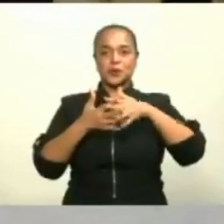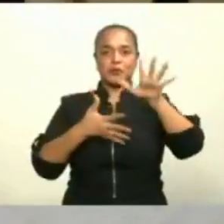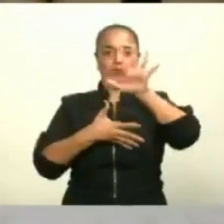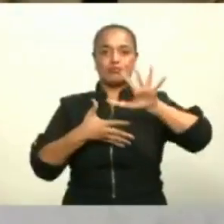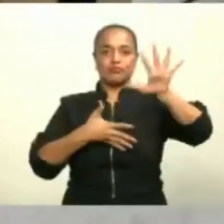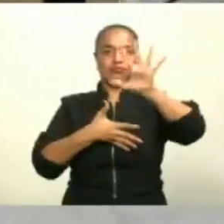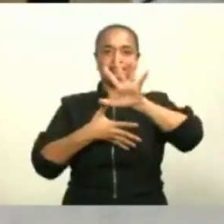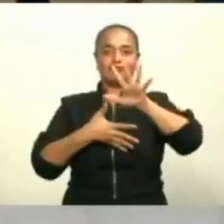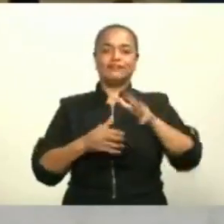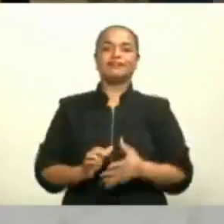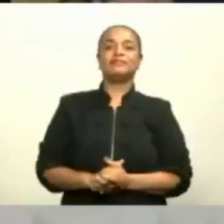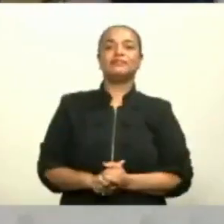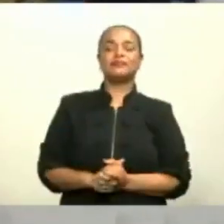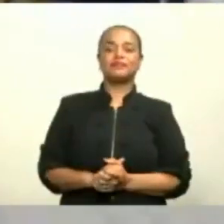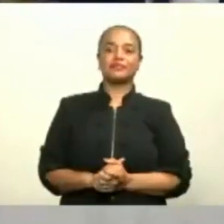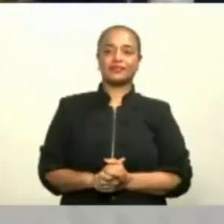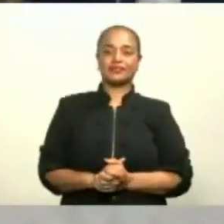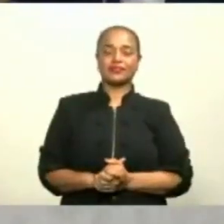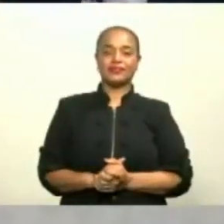Gracias.